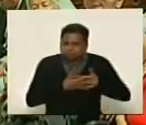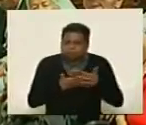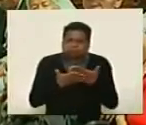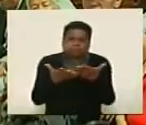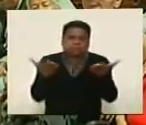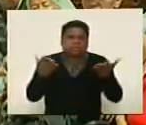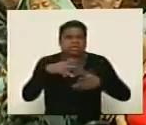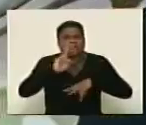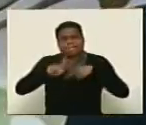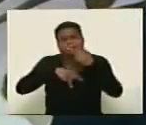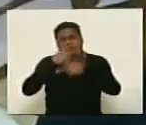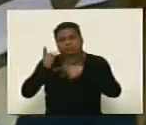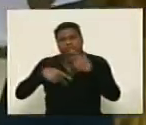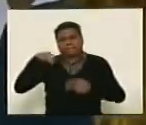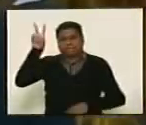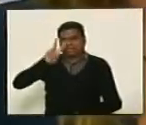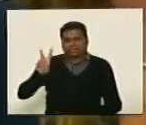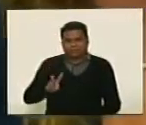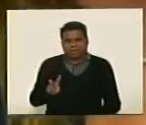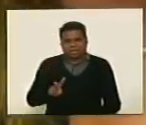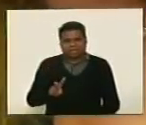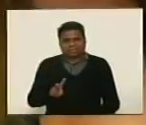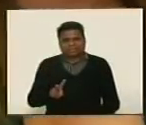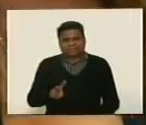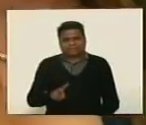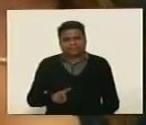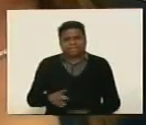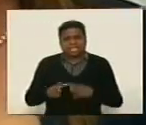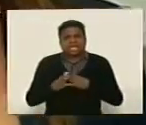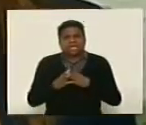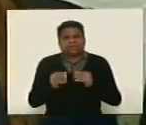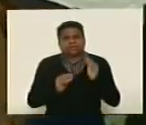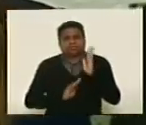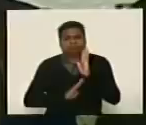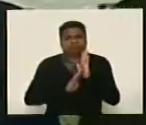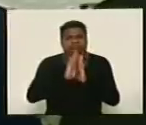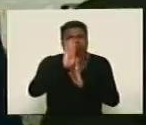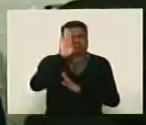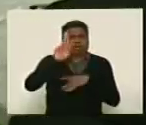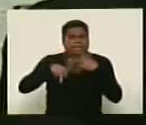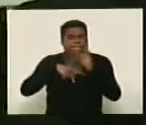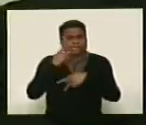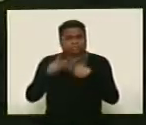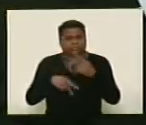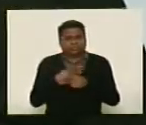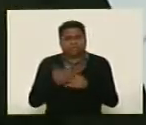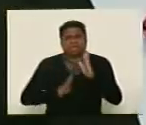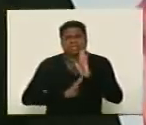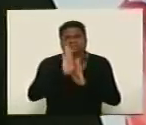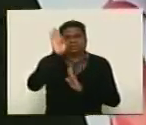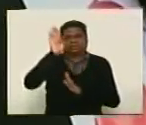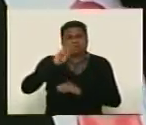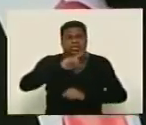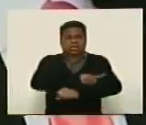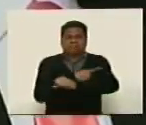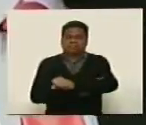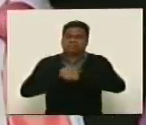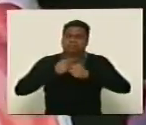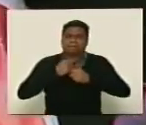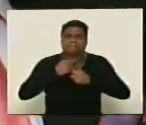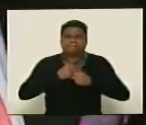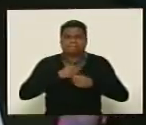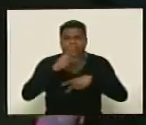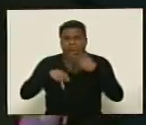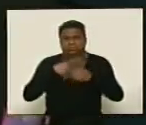la producción nacional, a la elevación de las capacidades productivas del país, al desarrollo de las fuerzas productivas